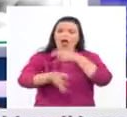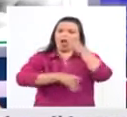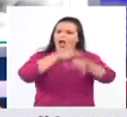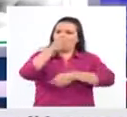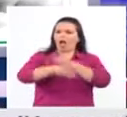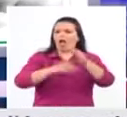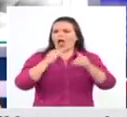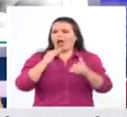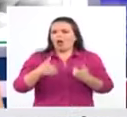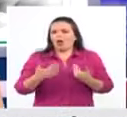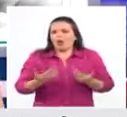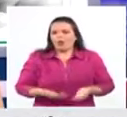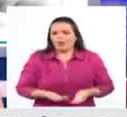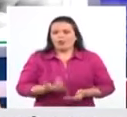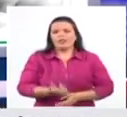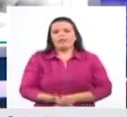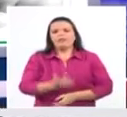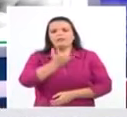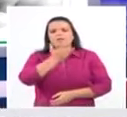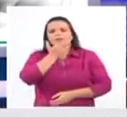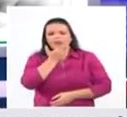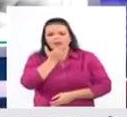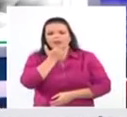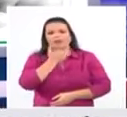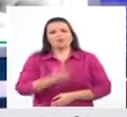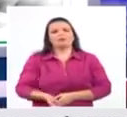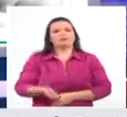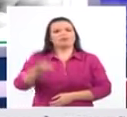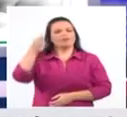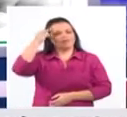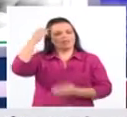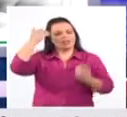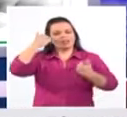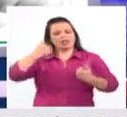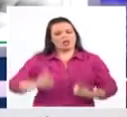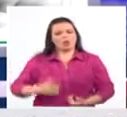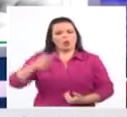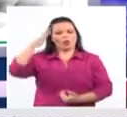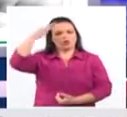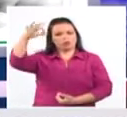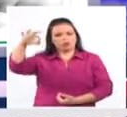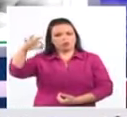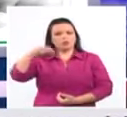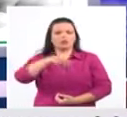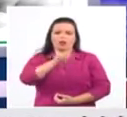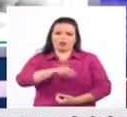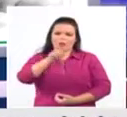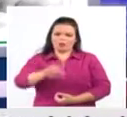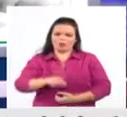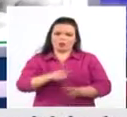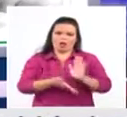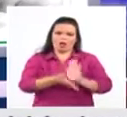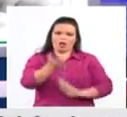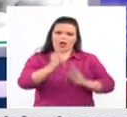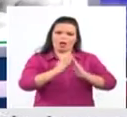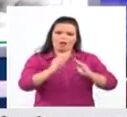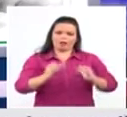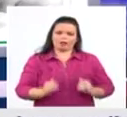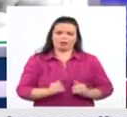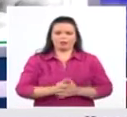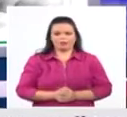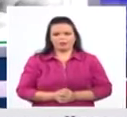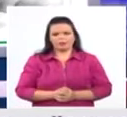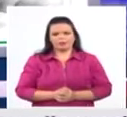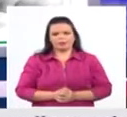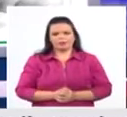enfermedad en la salud mental de los convalecientes. Para ello, doy la bienvenida a la máster en ciencias, Luremis Rodríguez